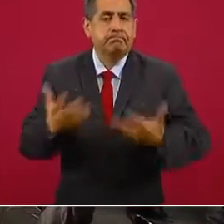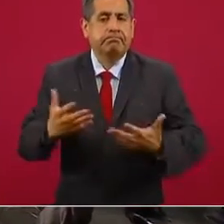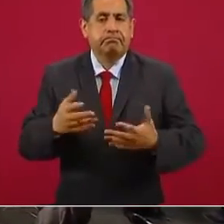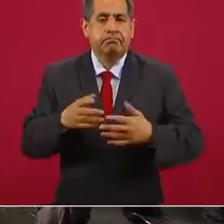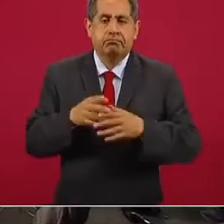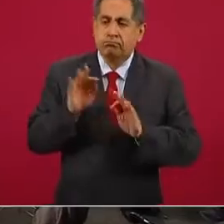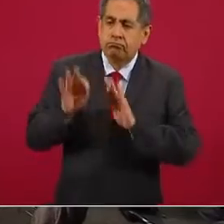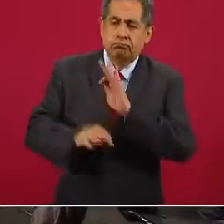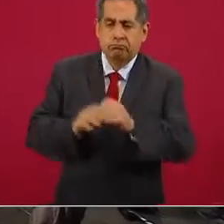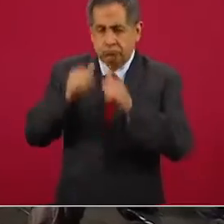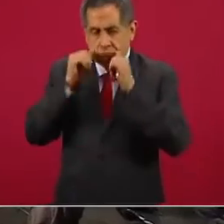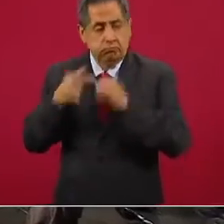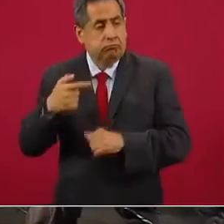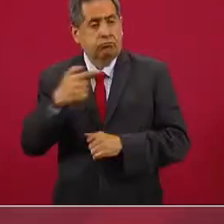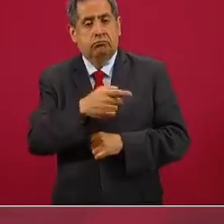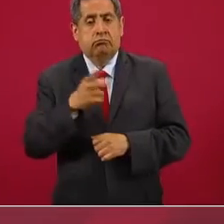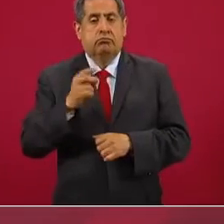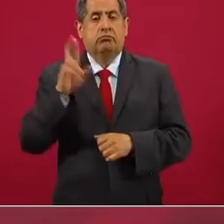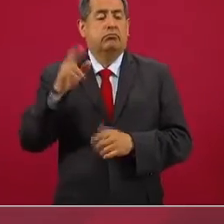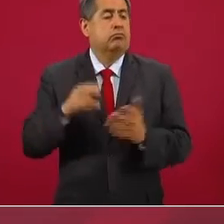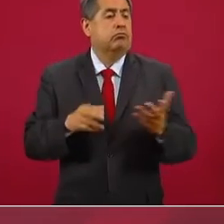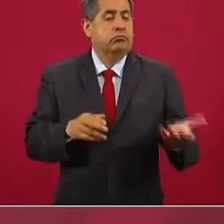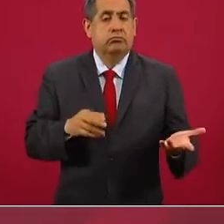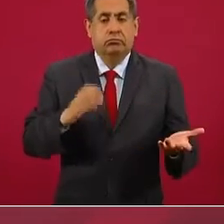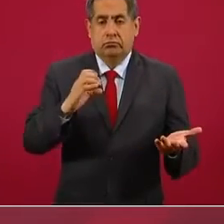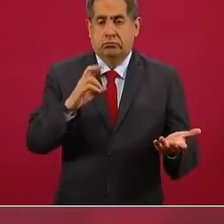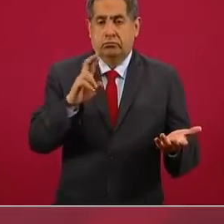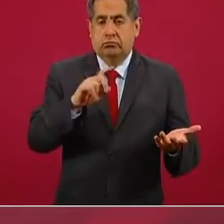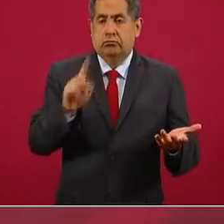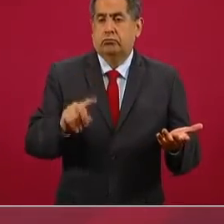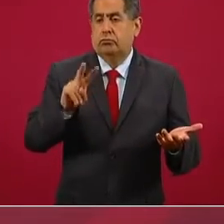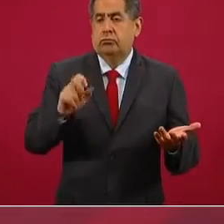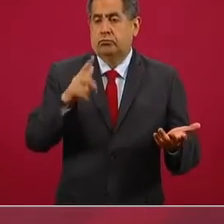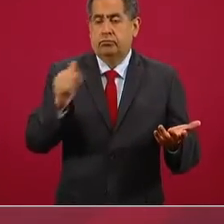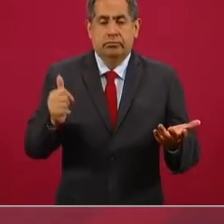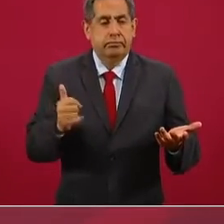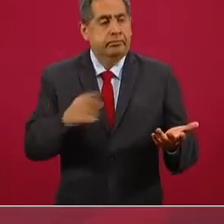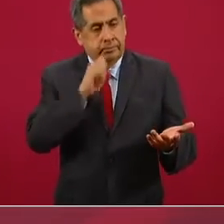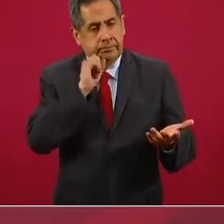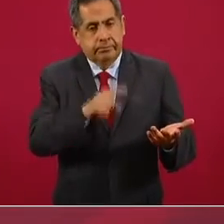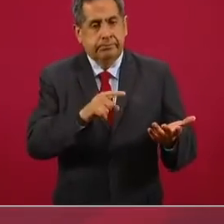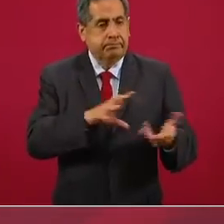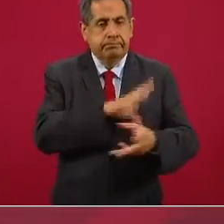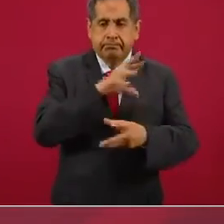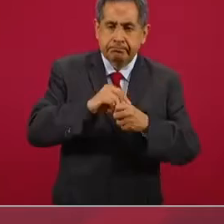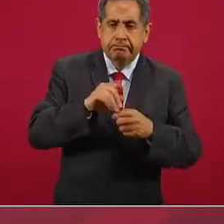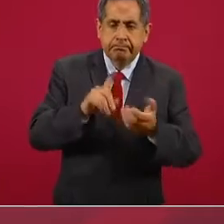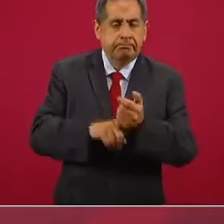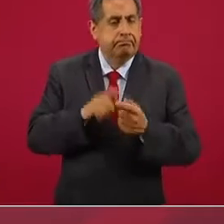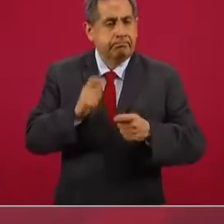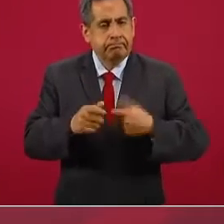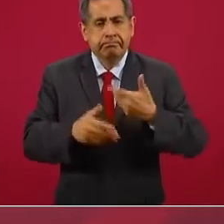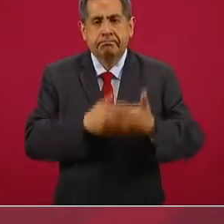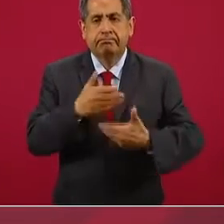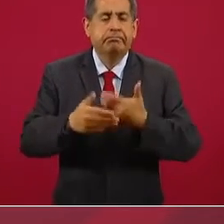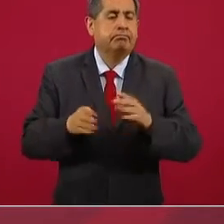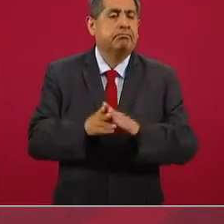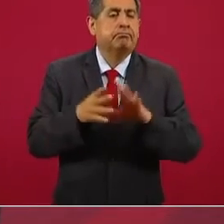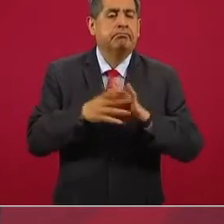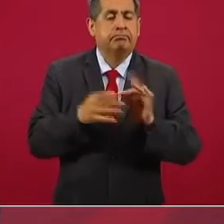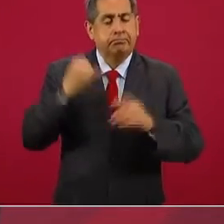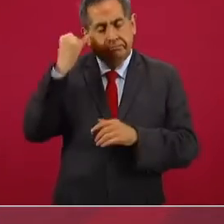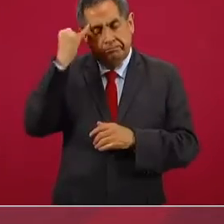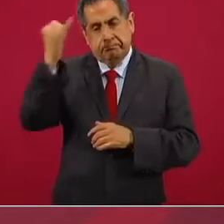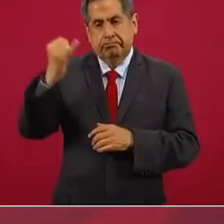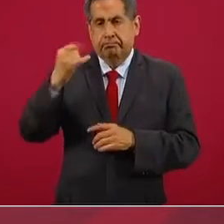por los demás, como lo ha hecho el doctor Cruz Vega, y en él se encarna pues esta